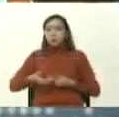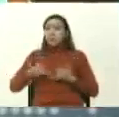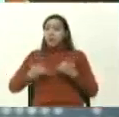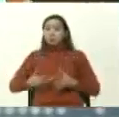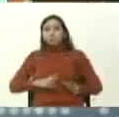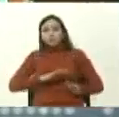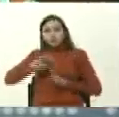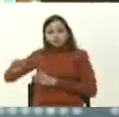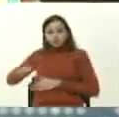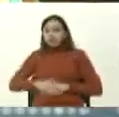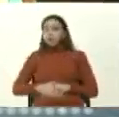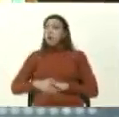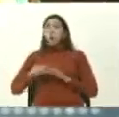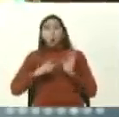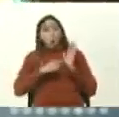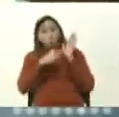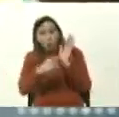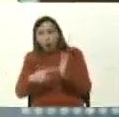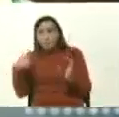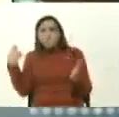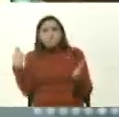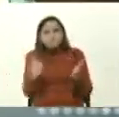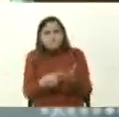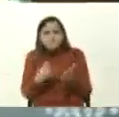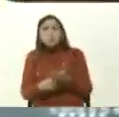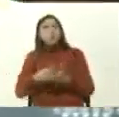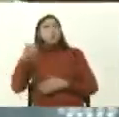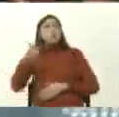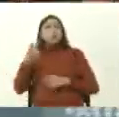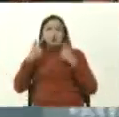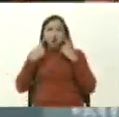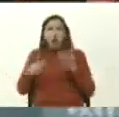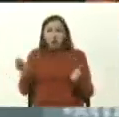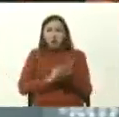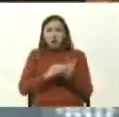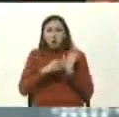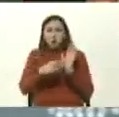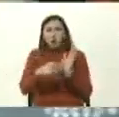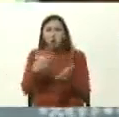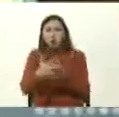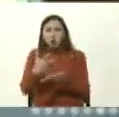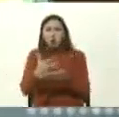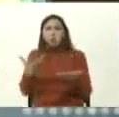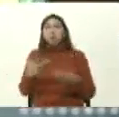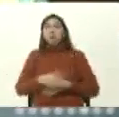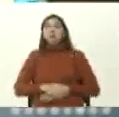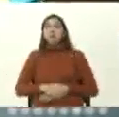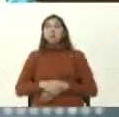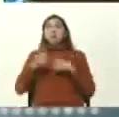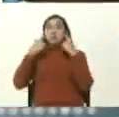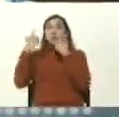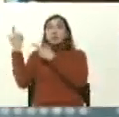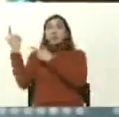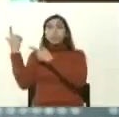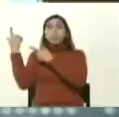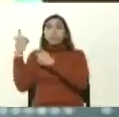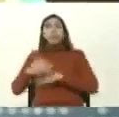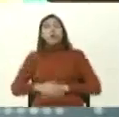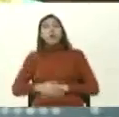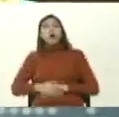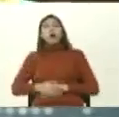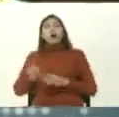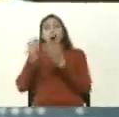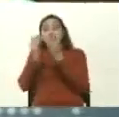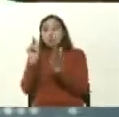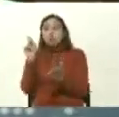mostrado del cobro, esa imagen, déjenla, si la pueden repetir y repetir. El estudiante sube, tiene